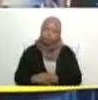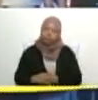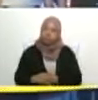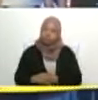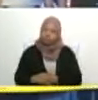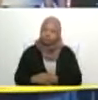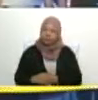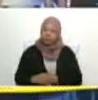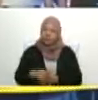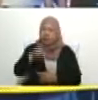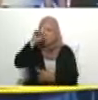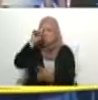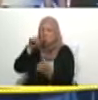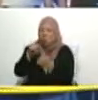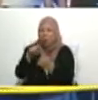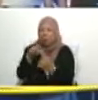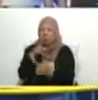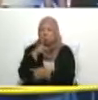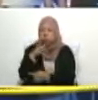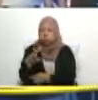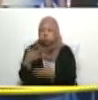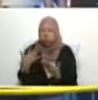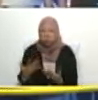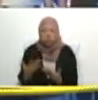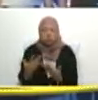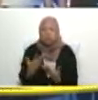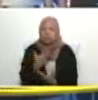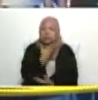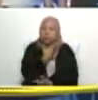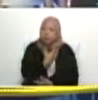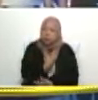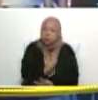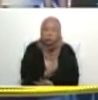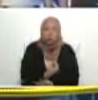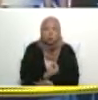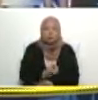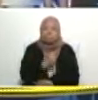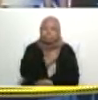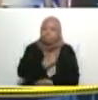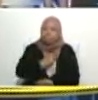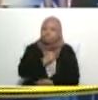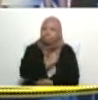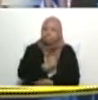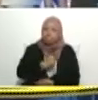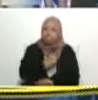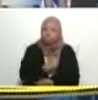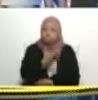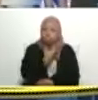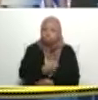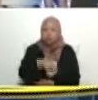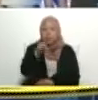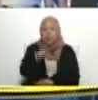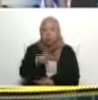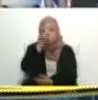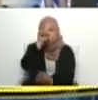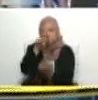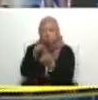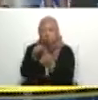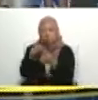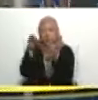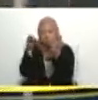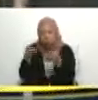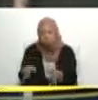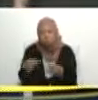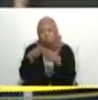Es un despropósito todo esto. Y lamentablemente tenemos que señalar también con mucha